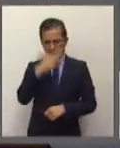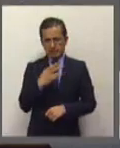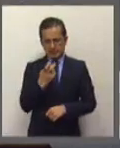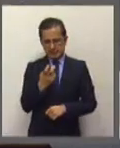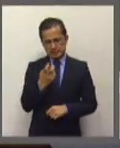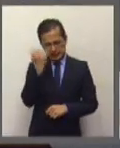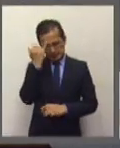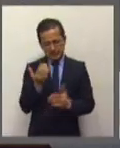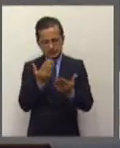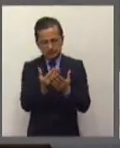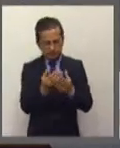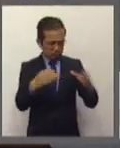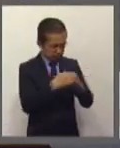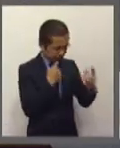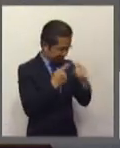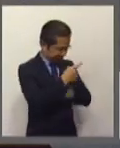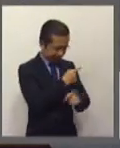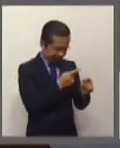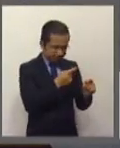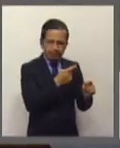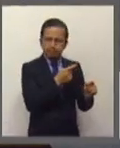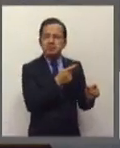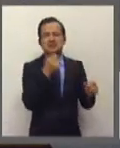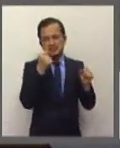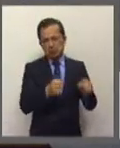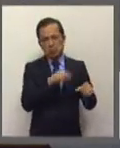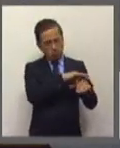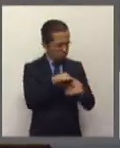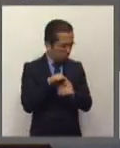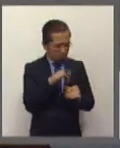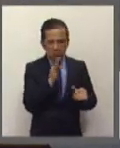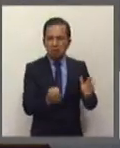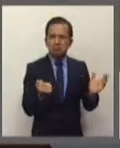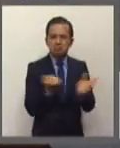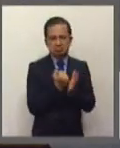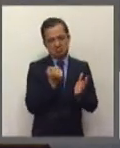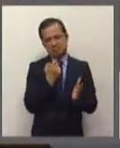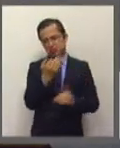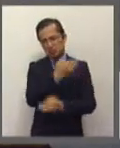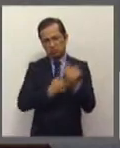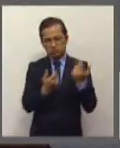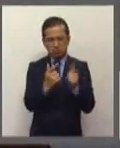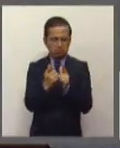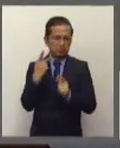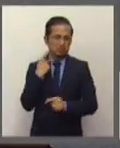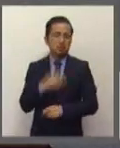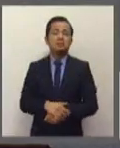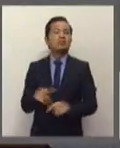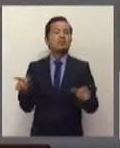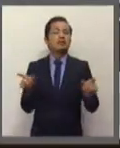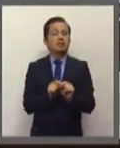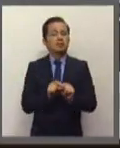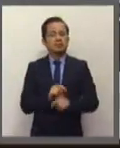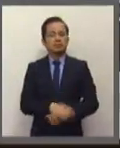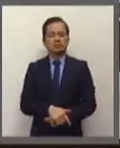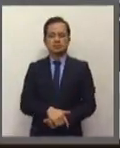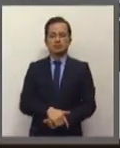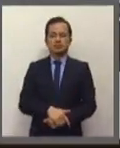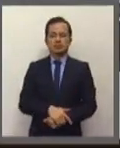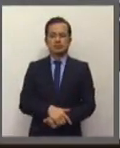esta iniciativa alcanzará el consenso de todos los grupos parlamentarios. Es cuanto, señor presidente. Muchas gracias.